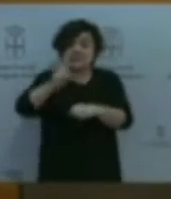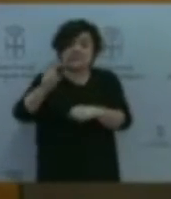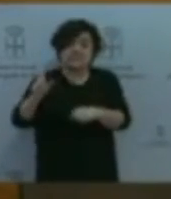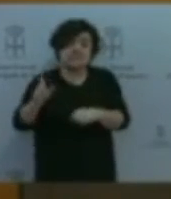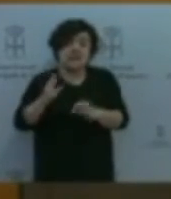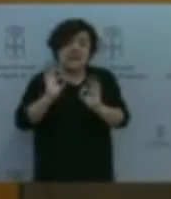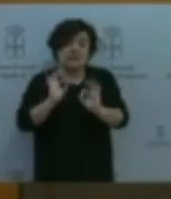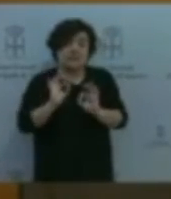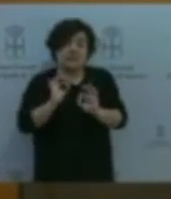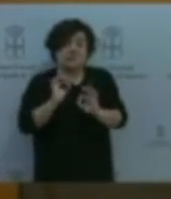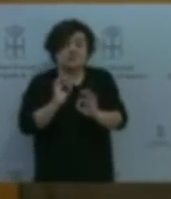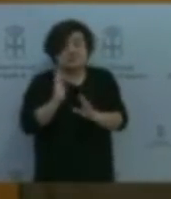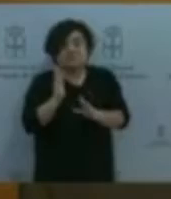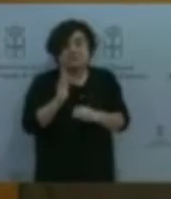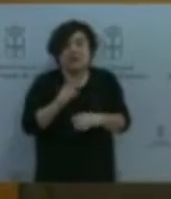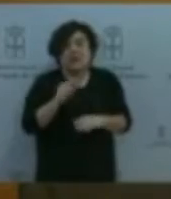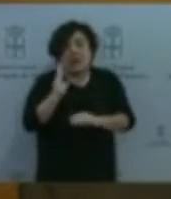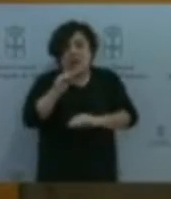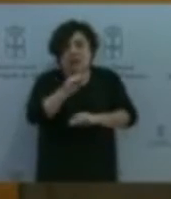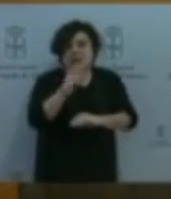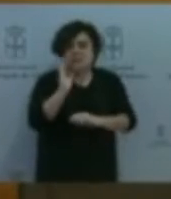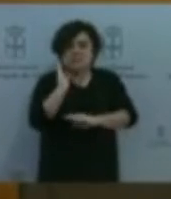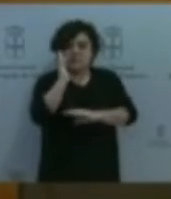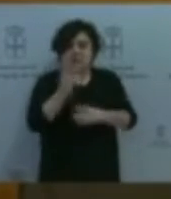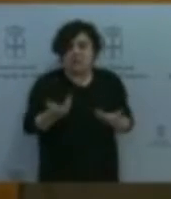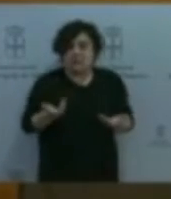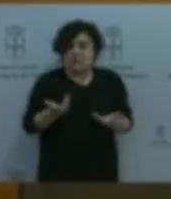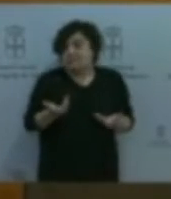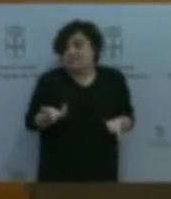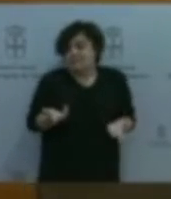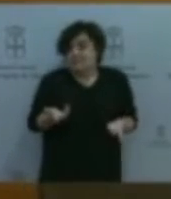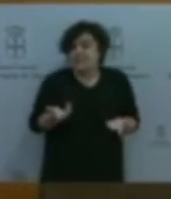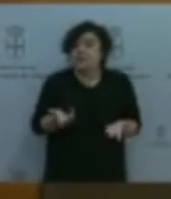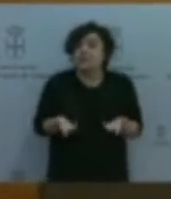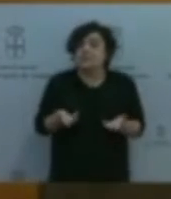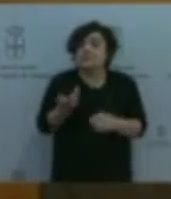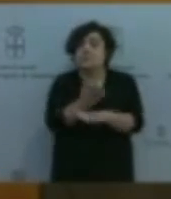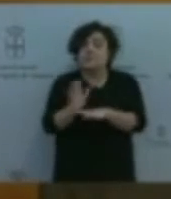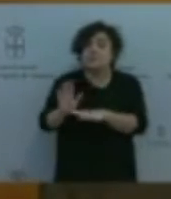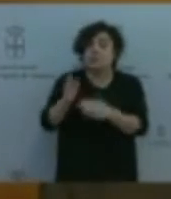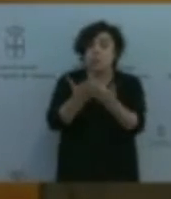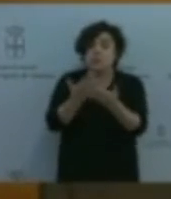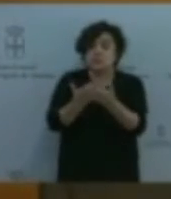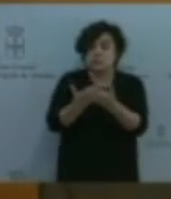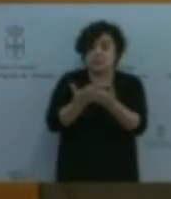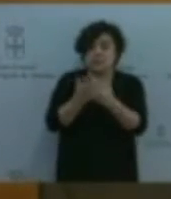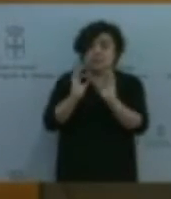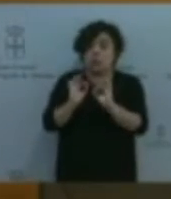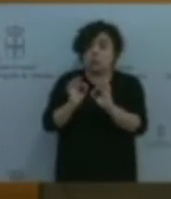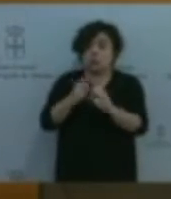el servicio a la máquina de autoventa. Presentaba una solicitud al Consorcio de Transportes sin respuesta. Eso es lo que